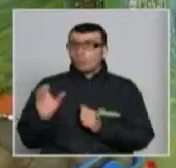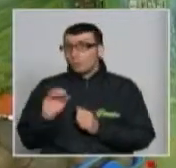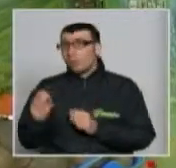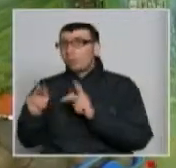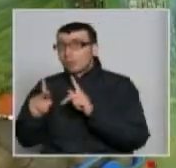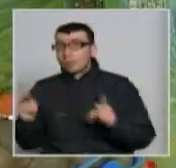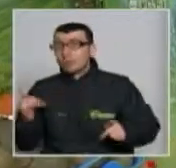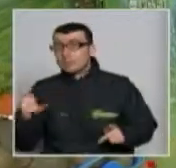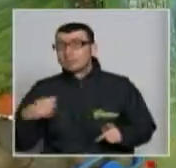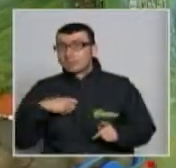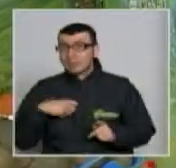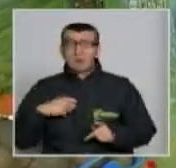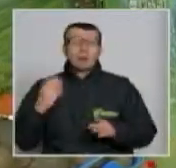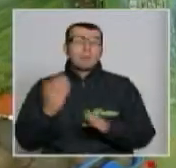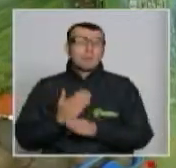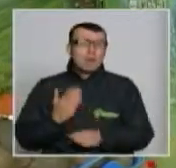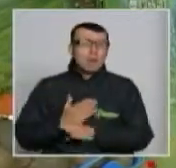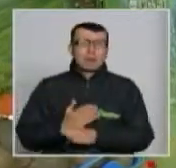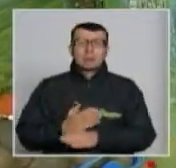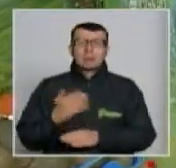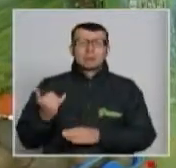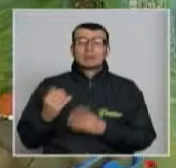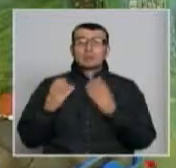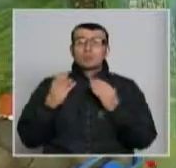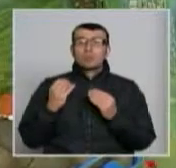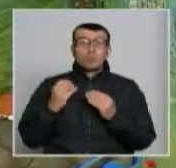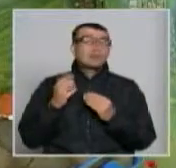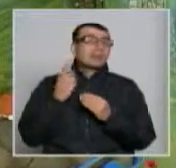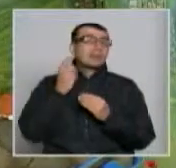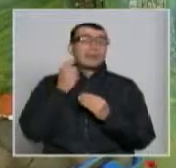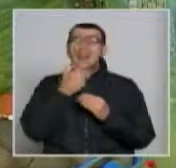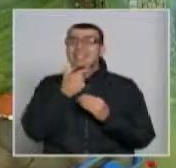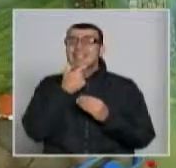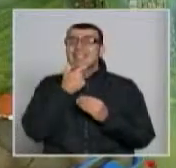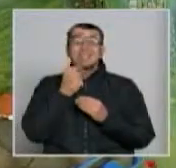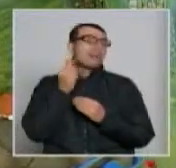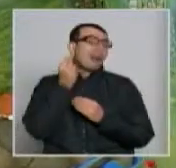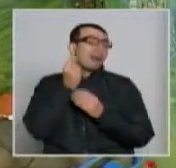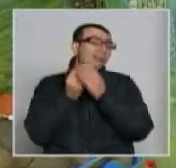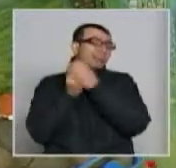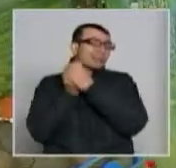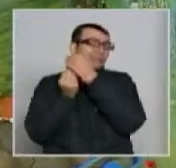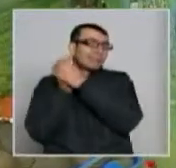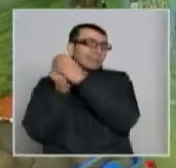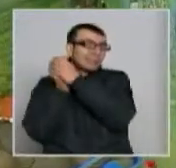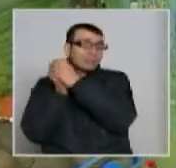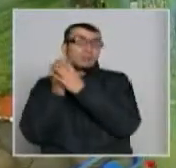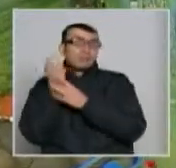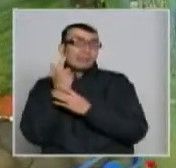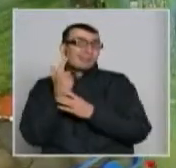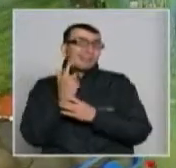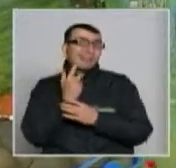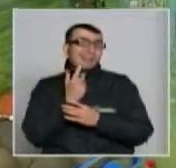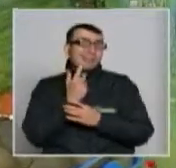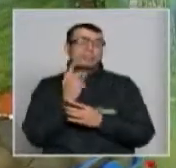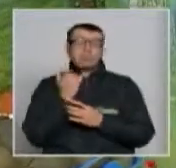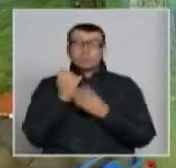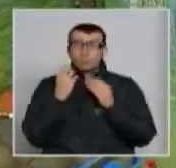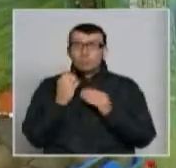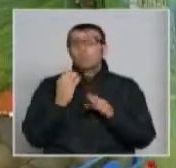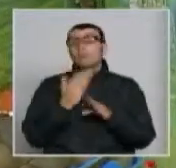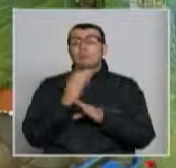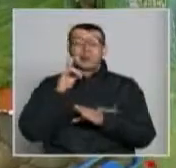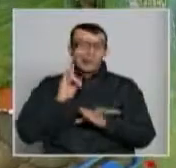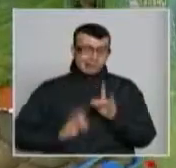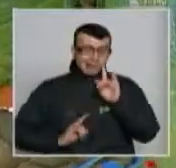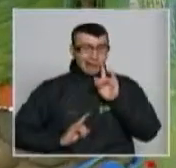tienen problemas de múltiples amalgamas o calzas, como la gente las llama, y cómo